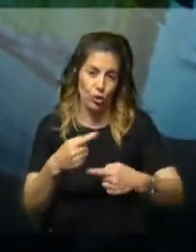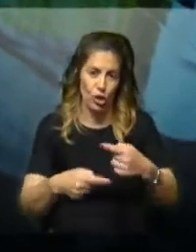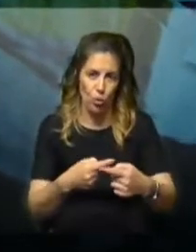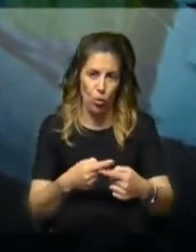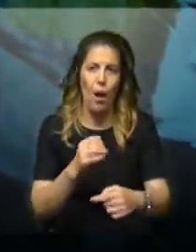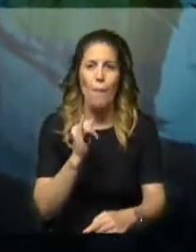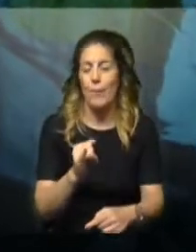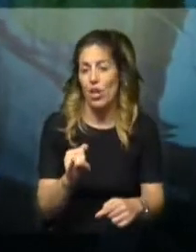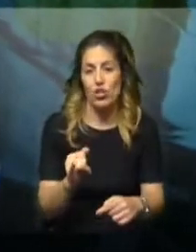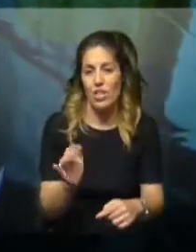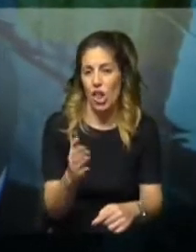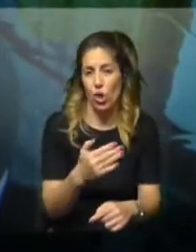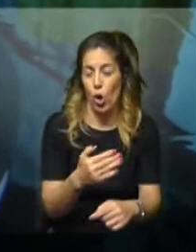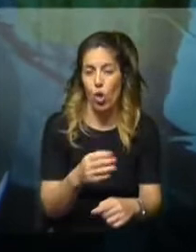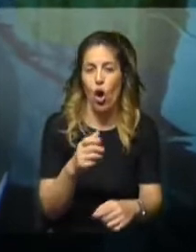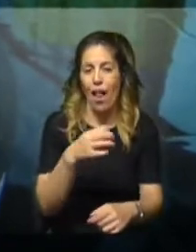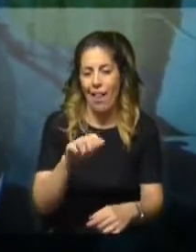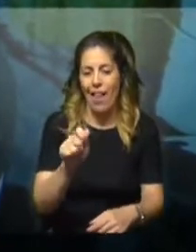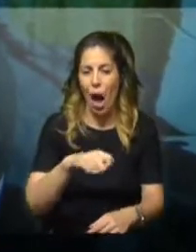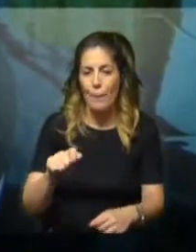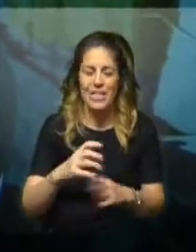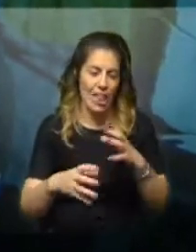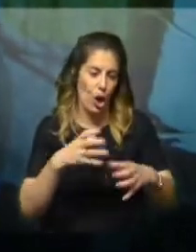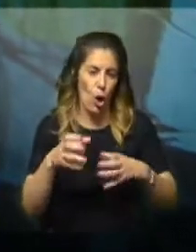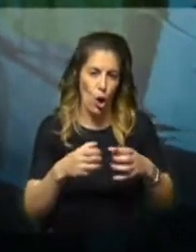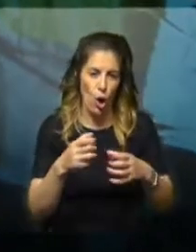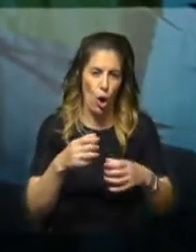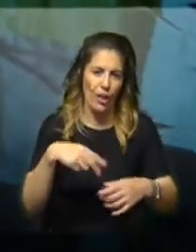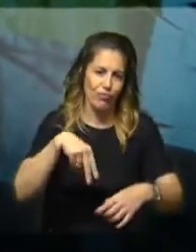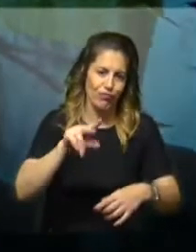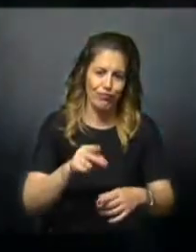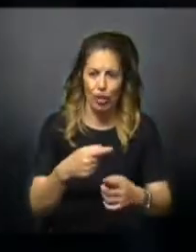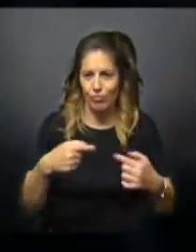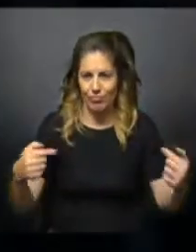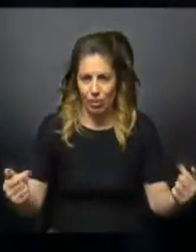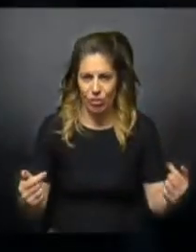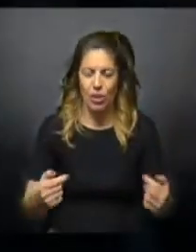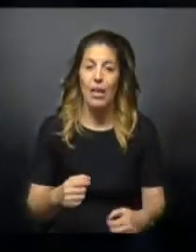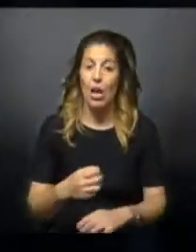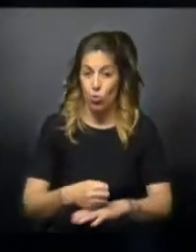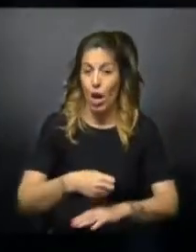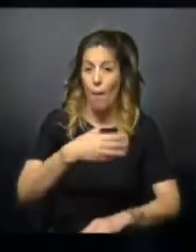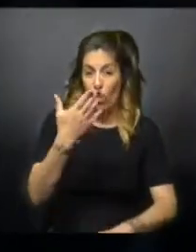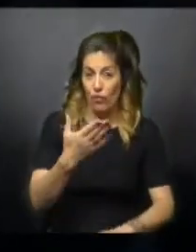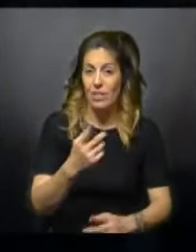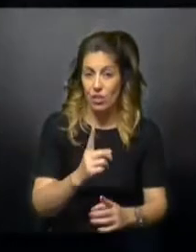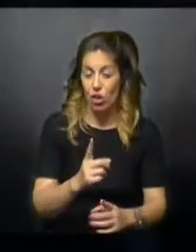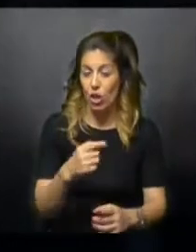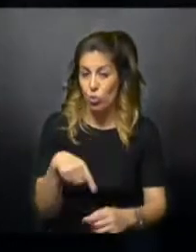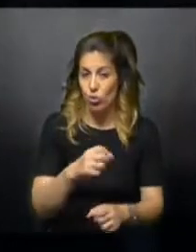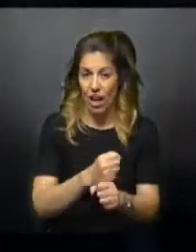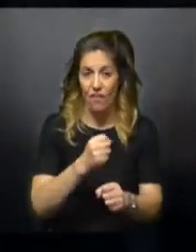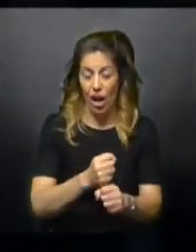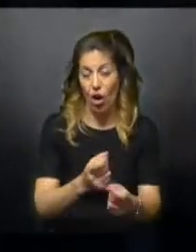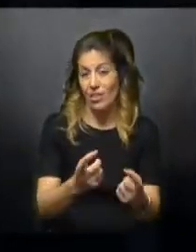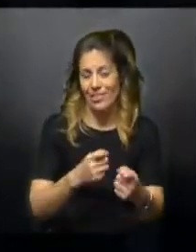es tipo todo lápices de colores témperas acuarelas una profesión que sus trabajos llevan